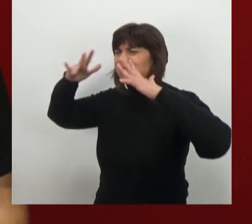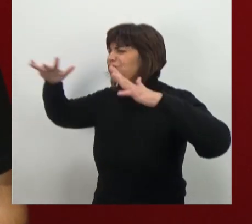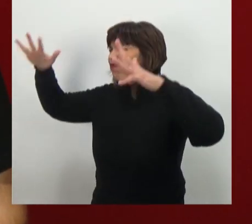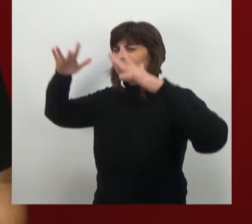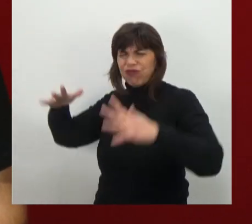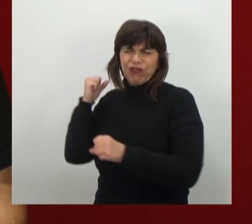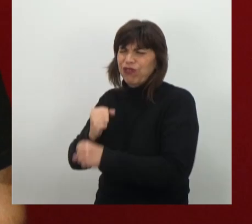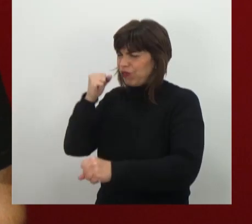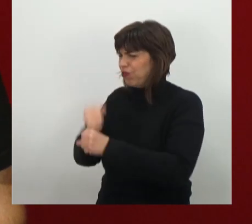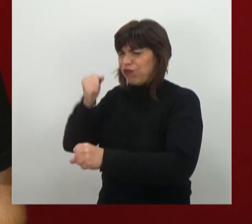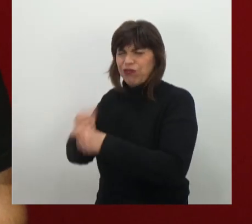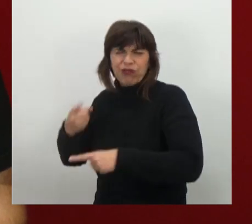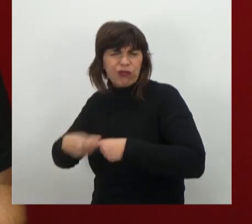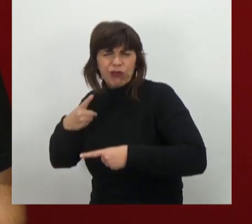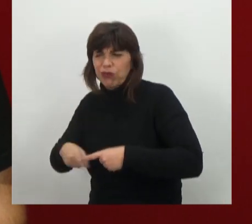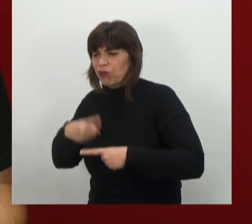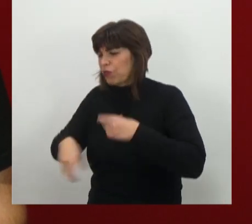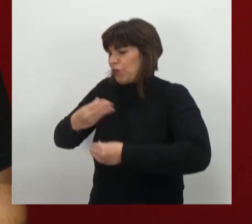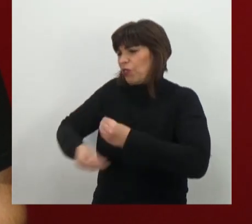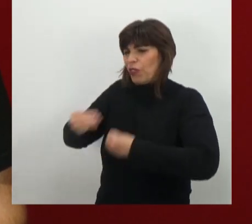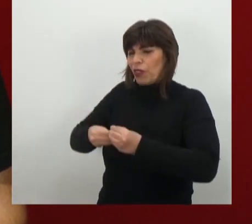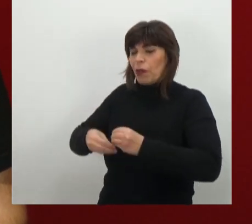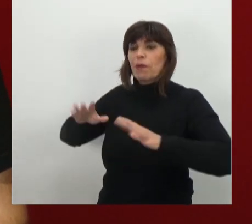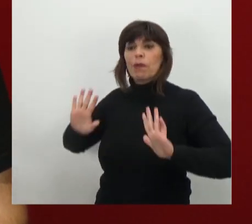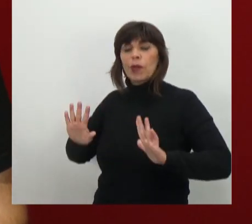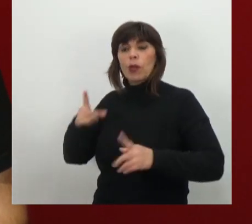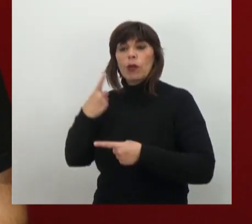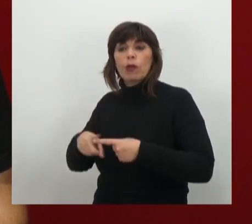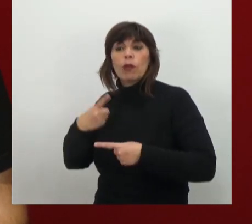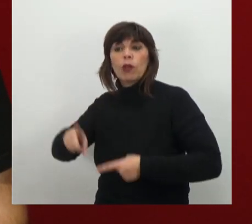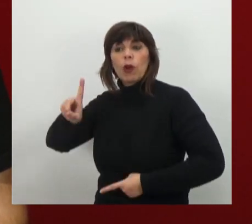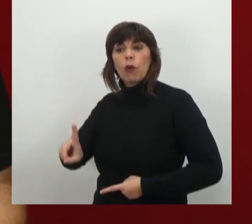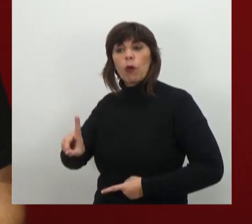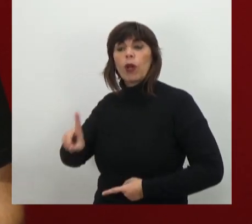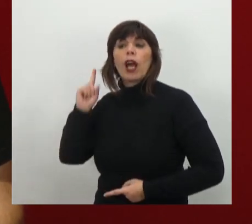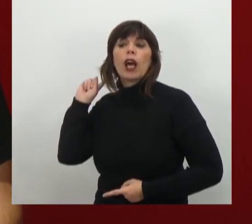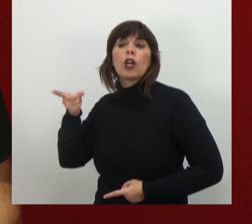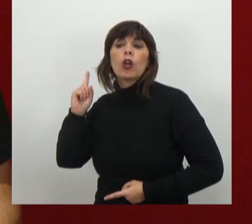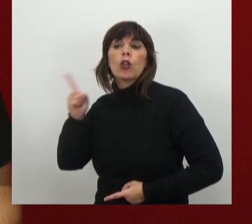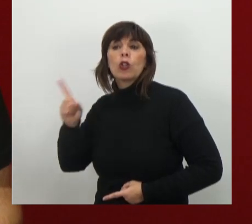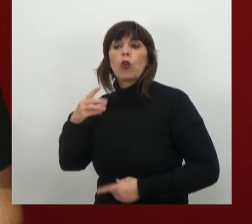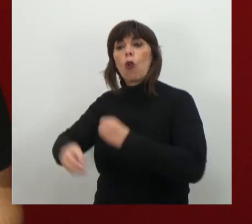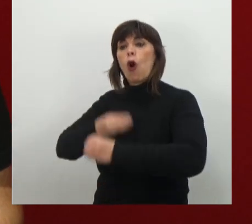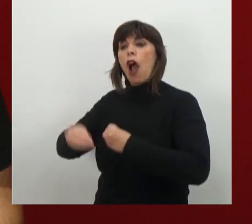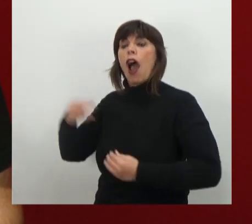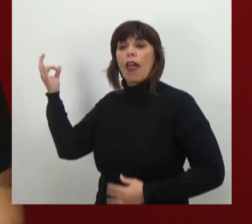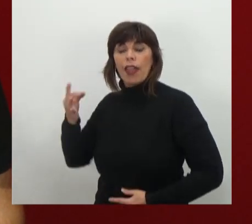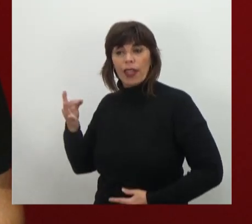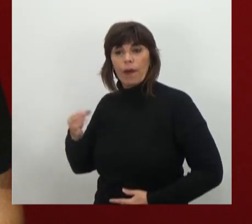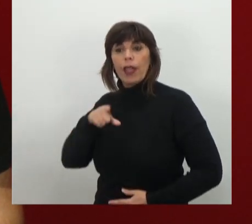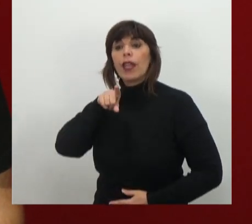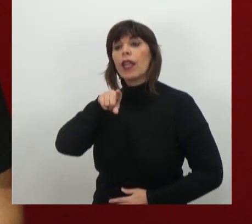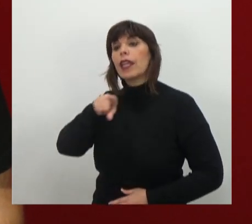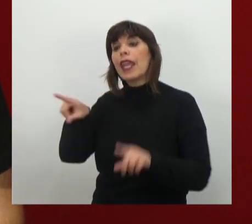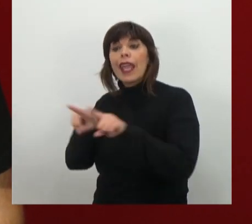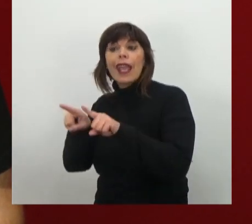cosas, pero solo una cosa es necesaria. Y María ha escogido la buena parte,